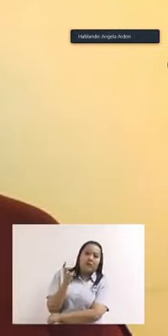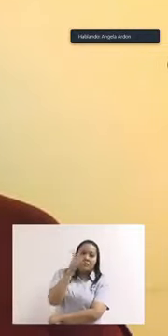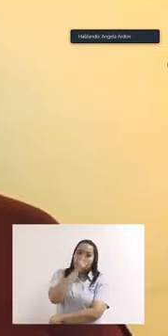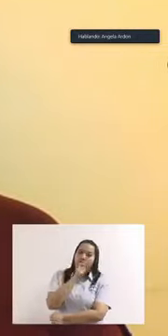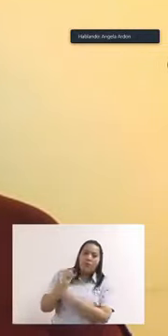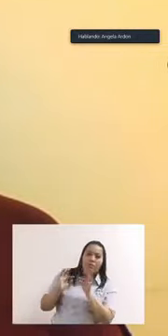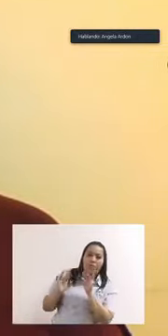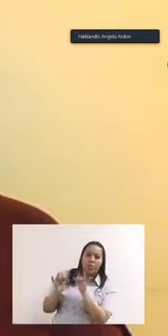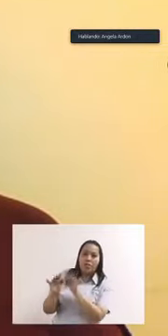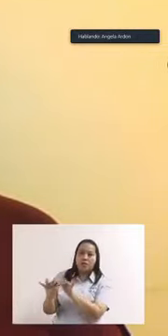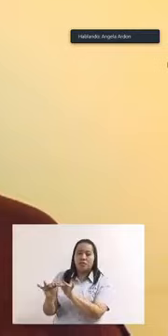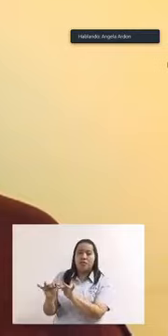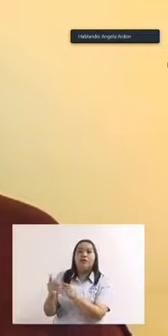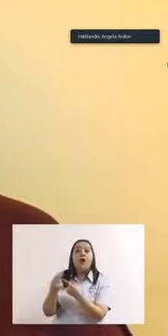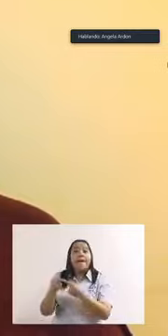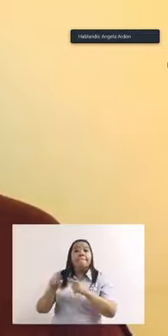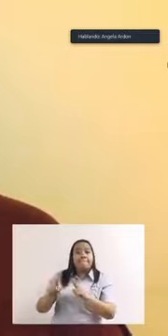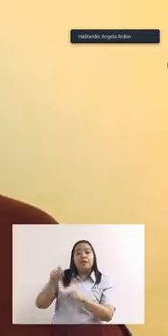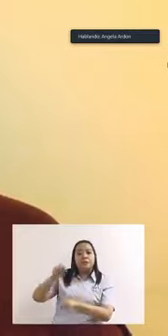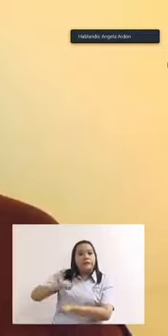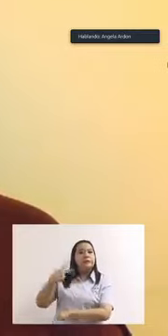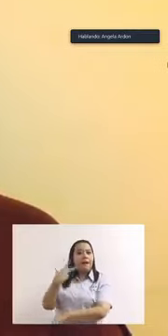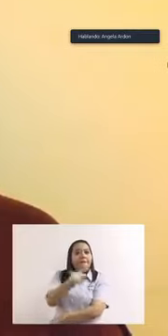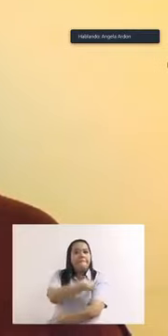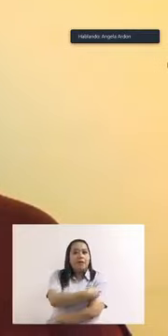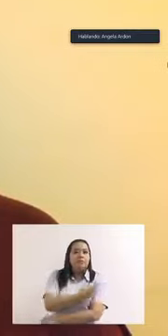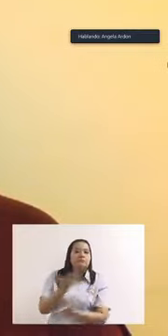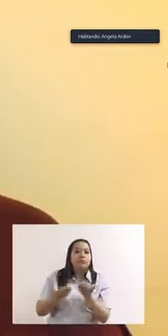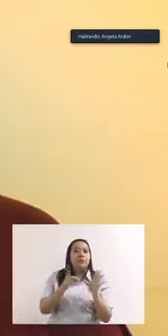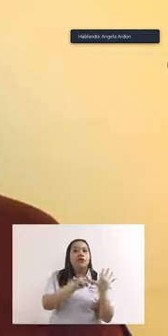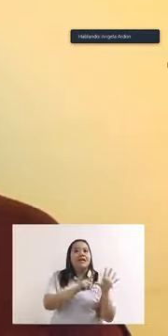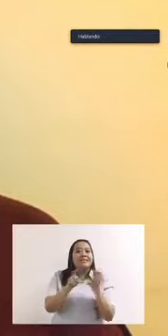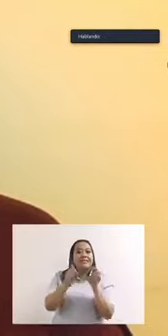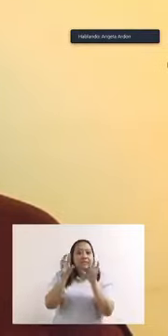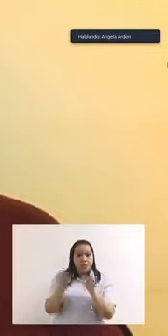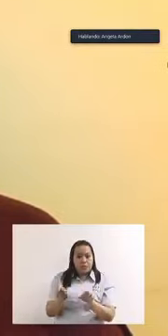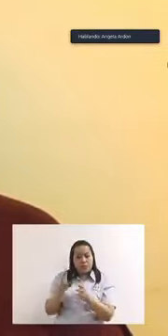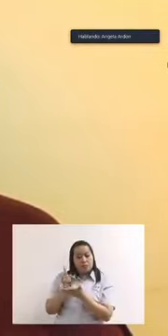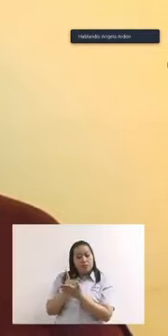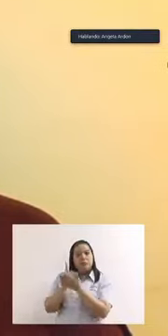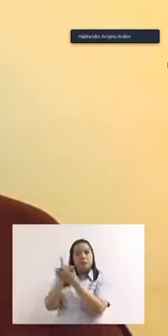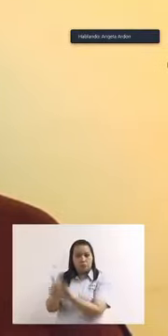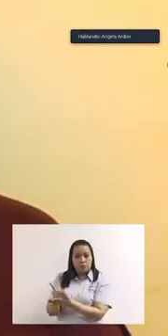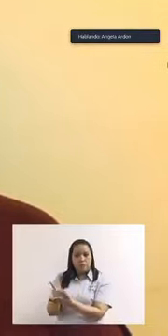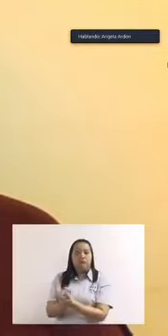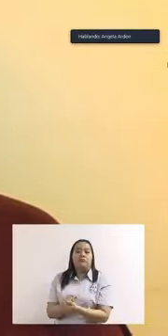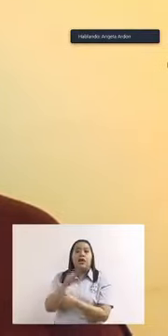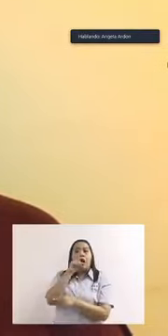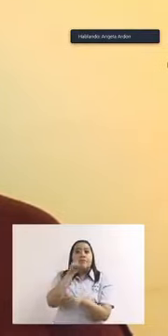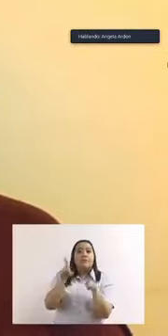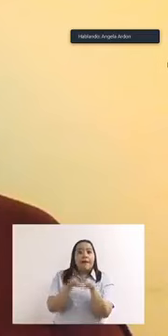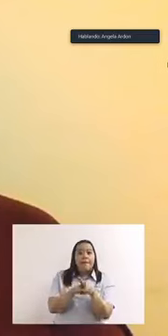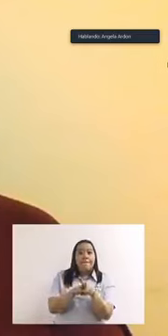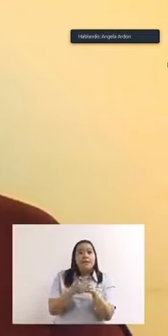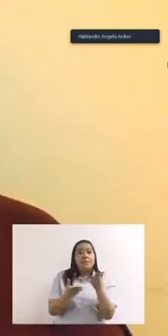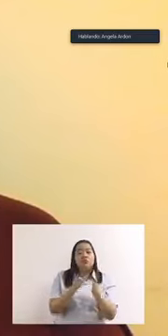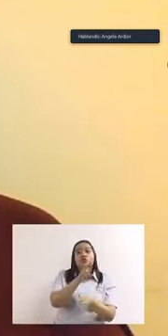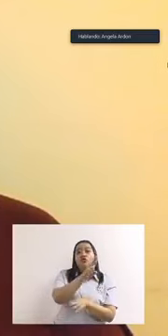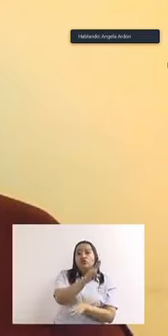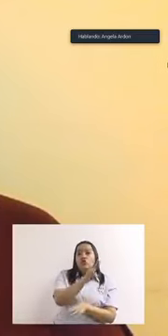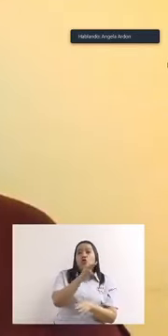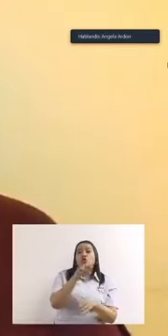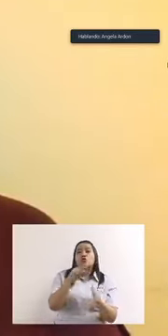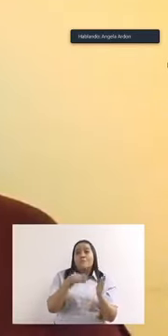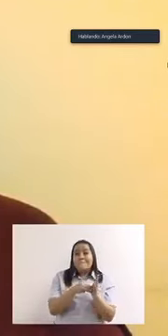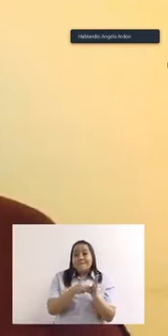esperando, ahorita vamos a beneficiar a 600 personas con lentes. También hemos donado 2,600 lentes, porque